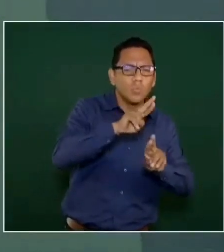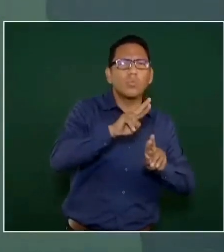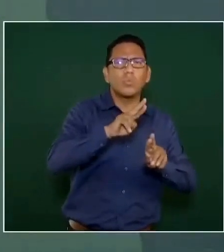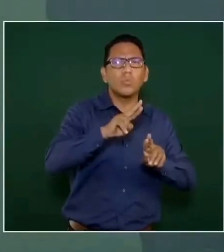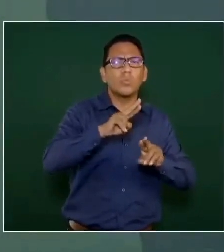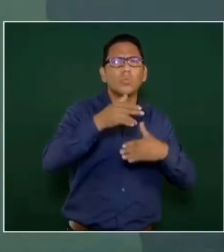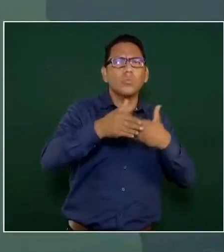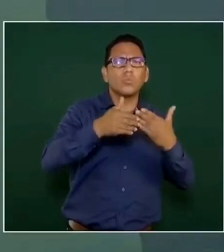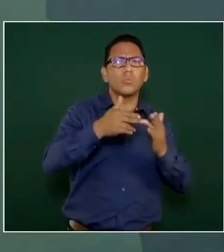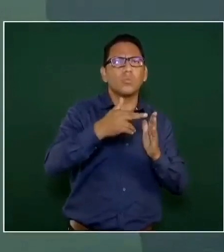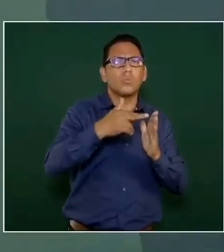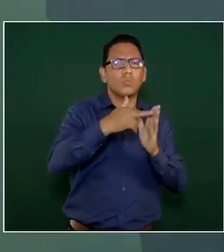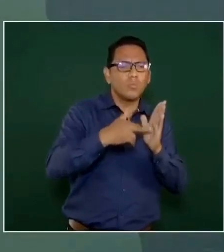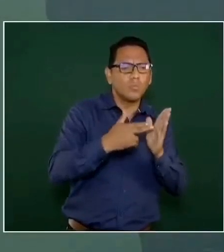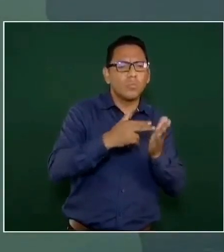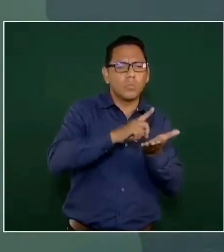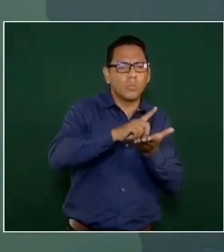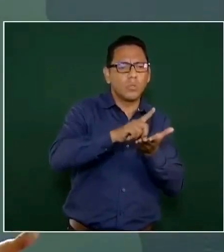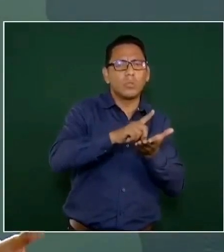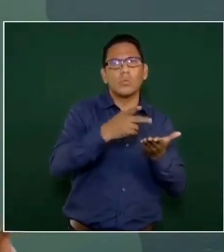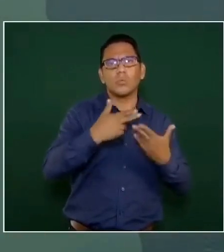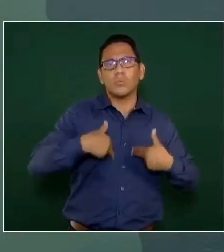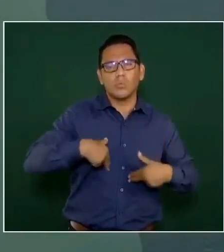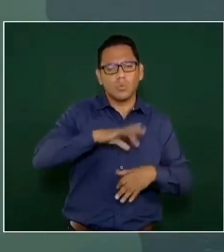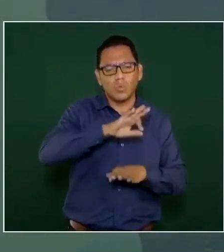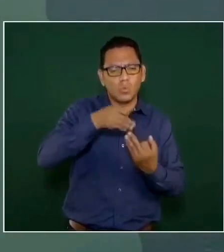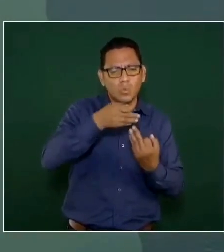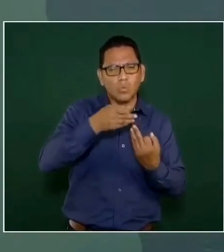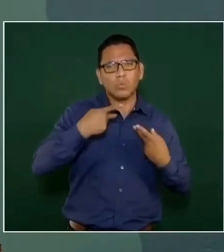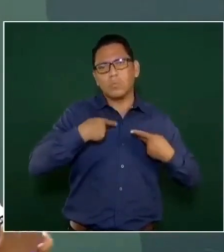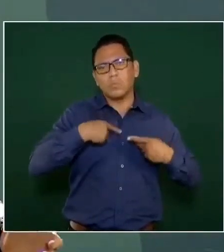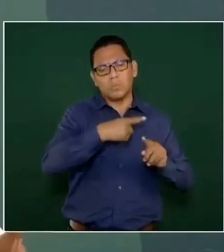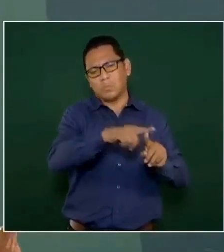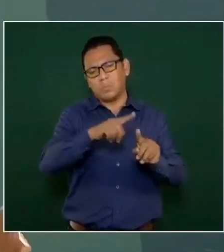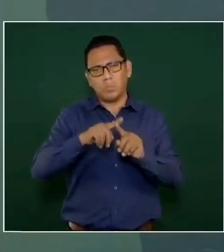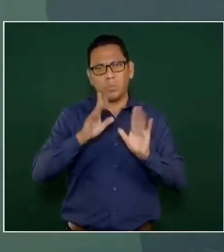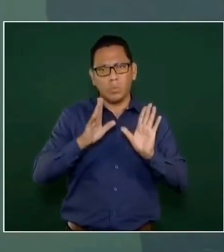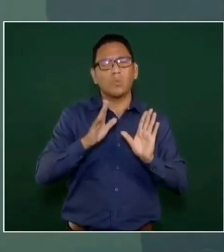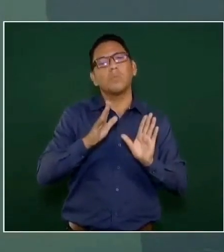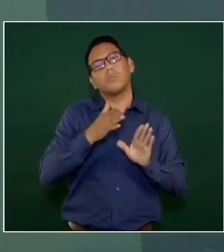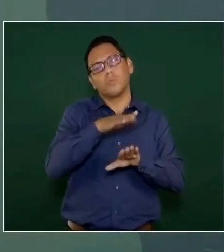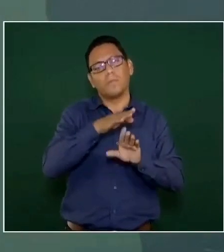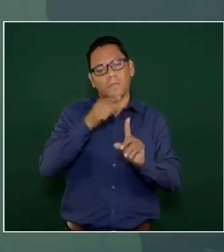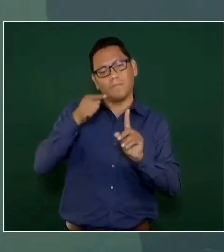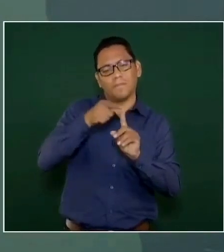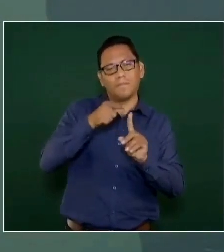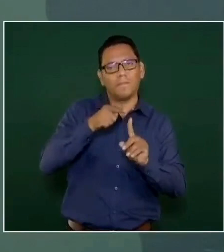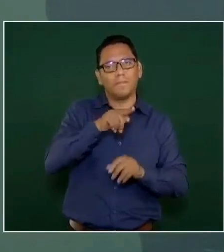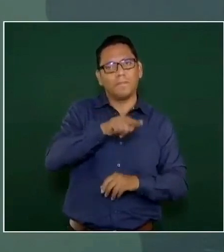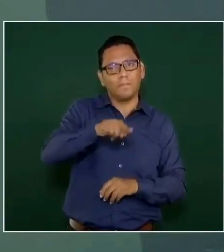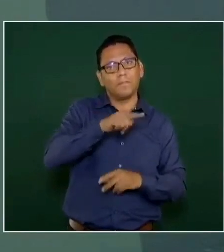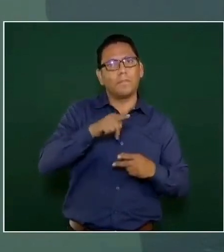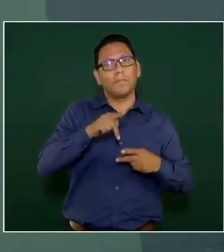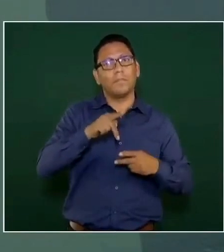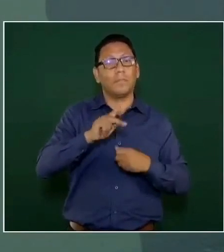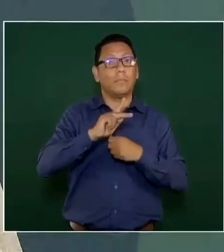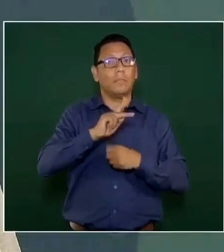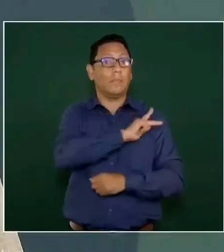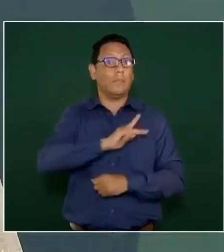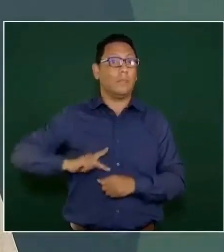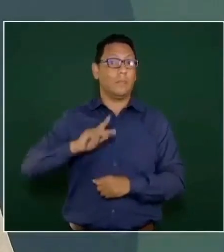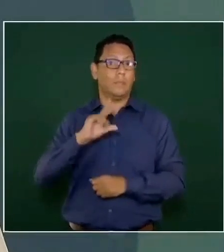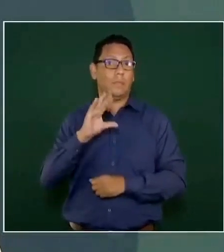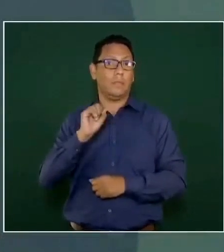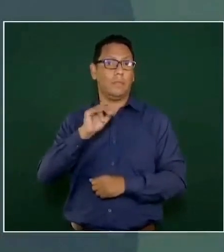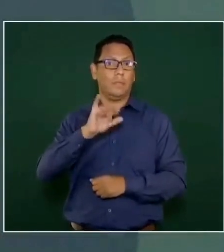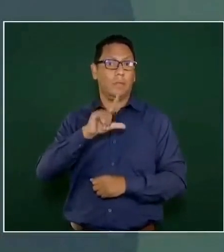los derechos procesales de las personas acusadas, de las personas imputadas, en particular, por supuesto, del presidente Castillo. Así que